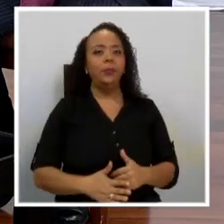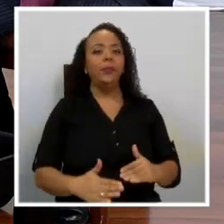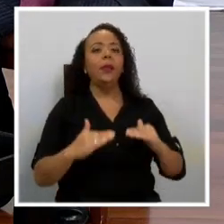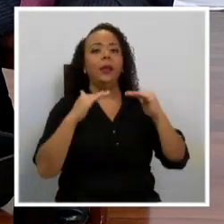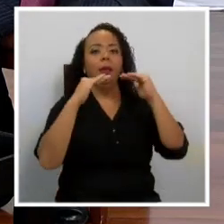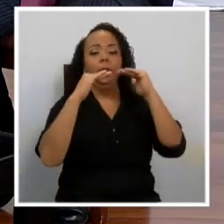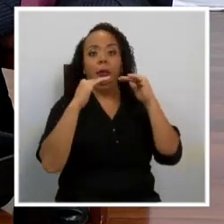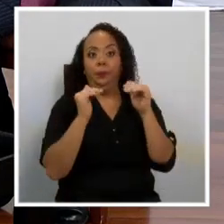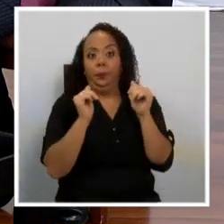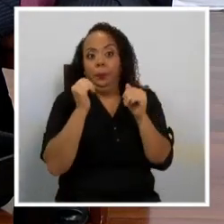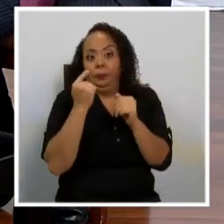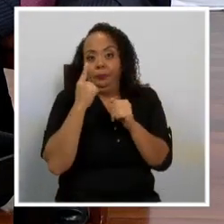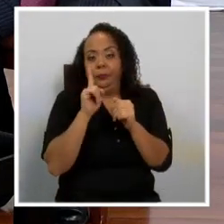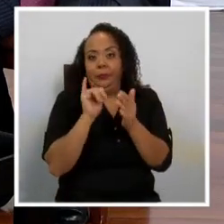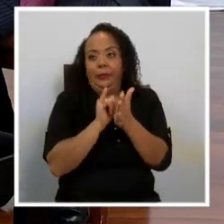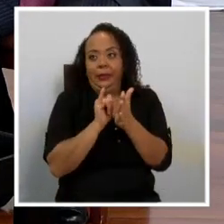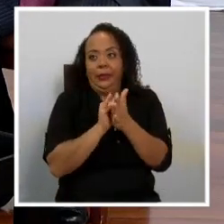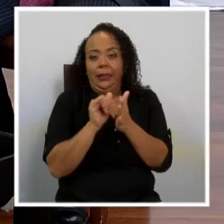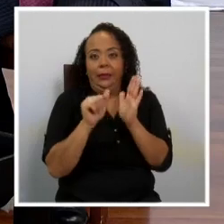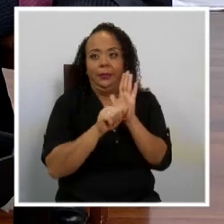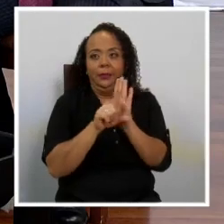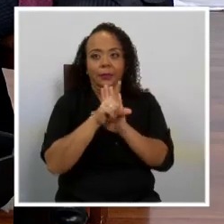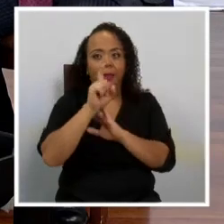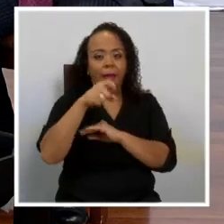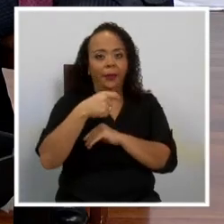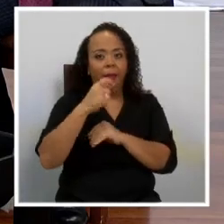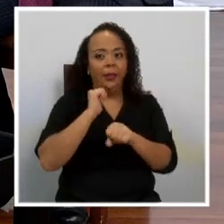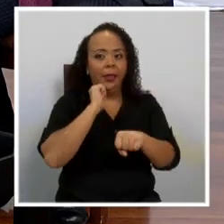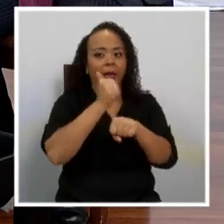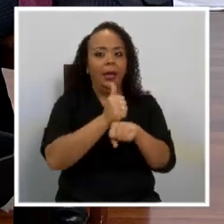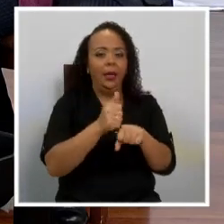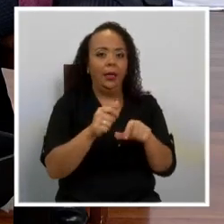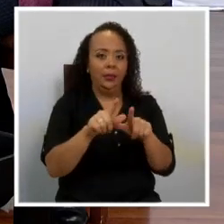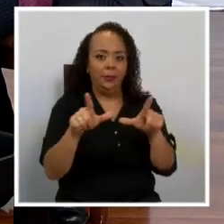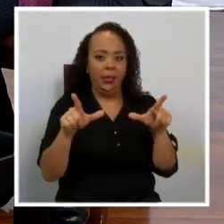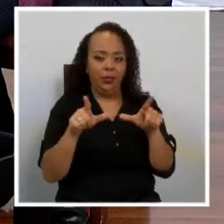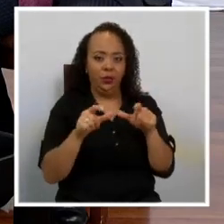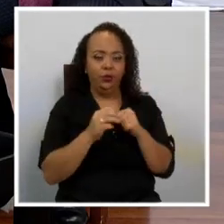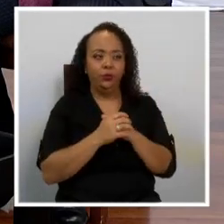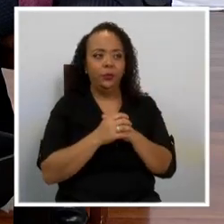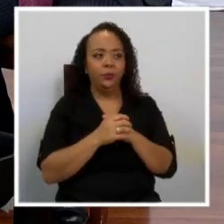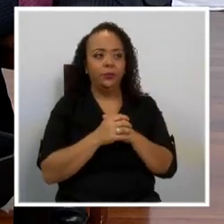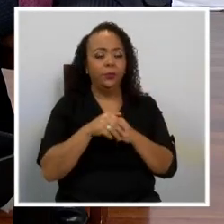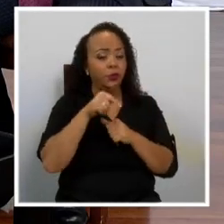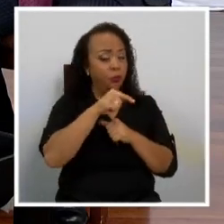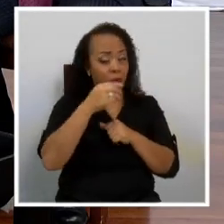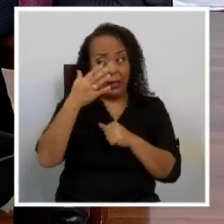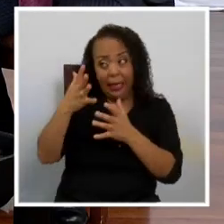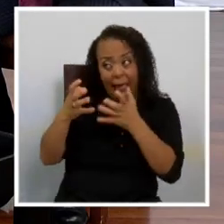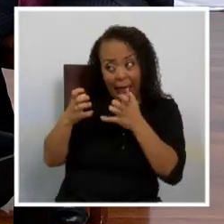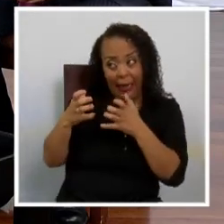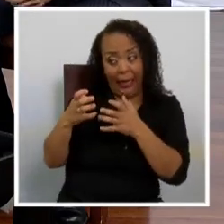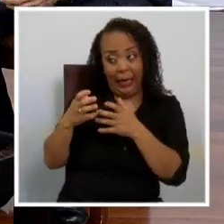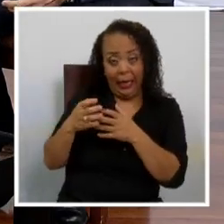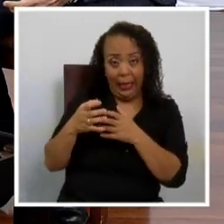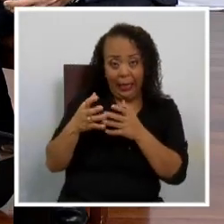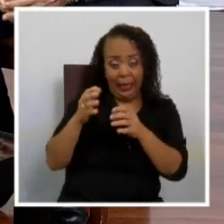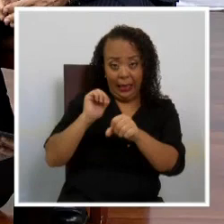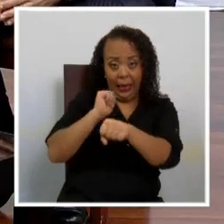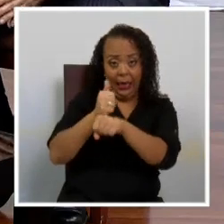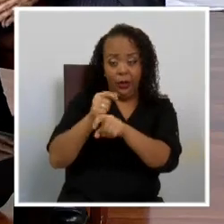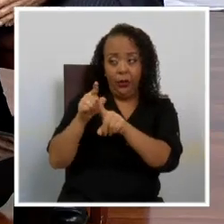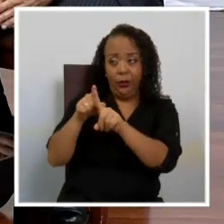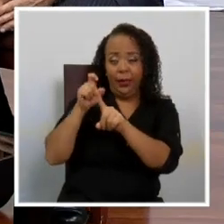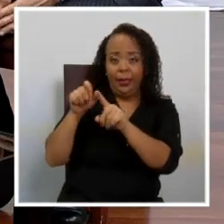Asamblea Legislativa, debe de crear esos espacios. Pero ¿usted cree que los quiere crear? Es decir, vamos a ver, desde la